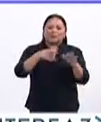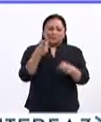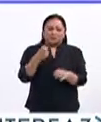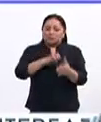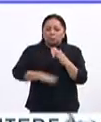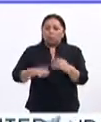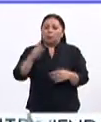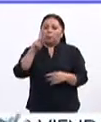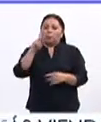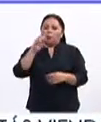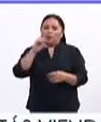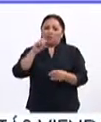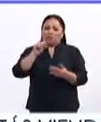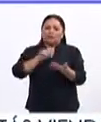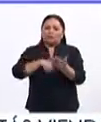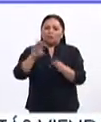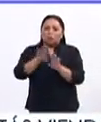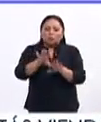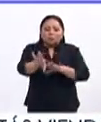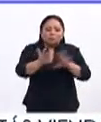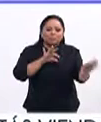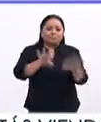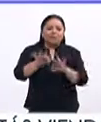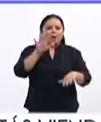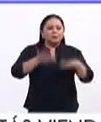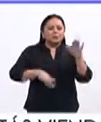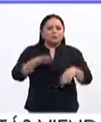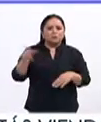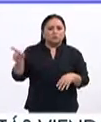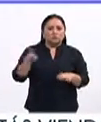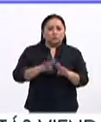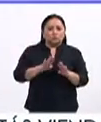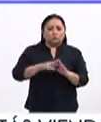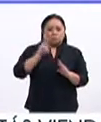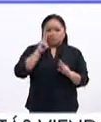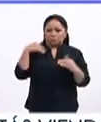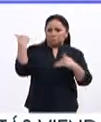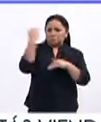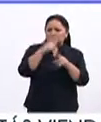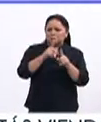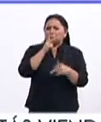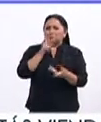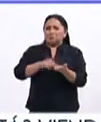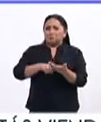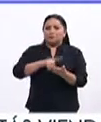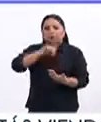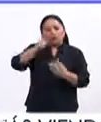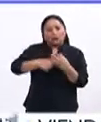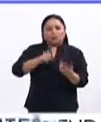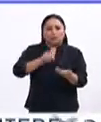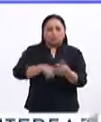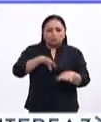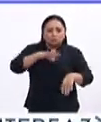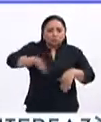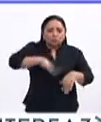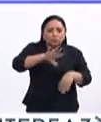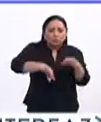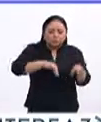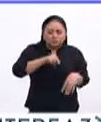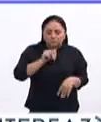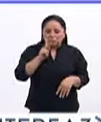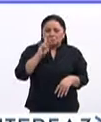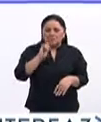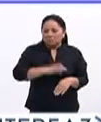poeta recoge, como él dice también, que el poeta a veces está vestido con los harapos de sus palabras, anda inclinado buscando en el